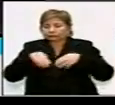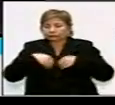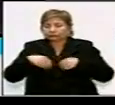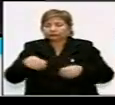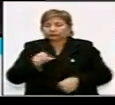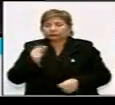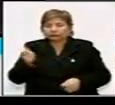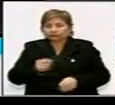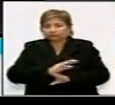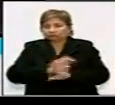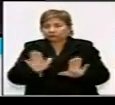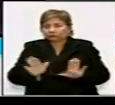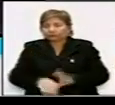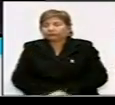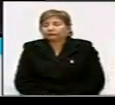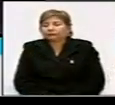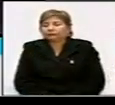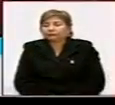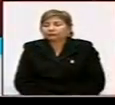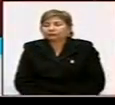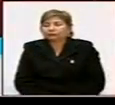se levantan la sesión